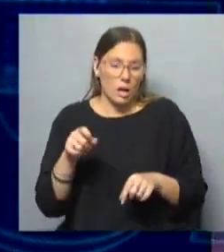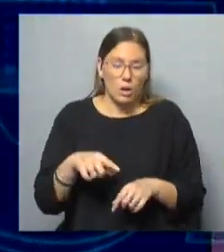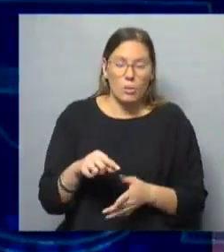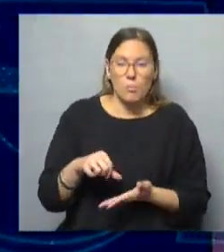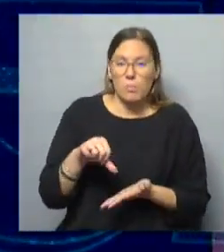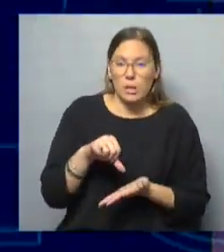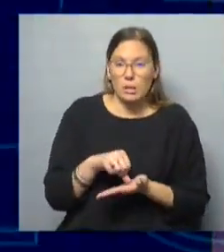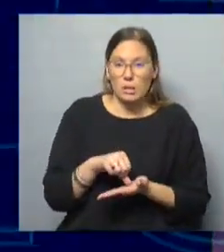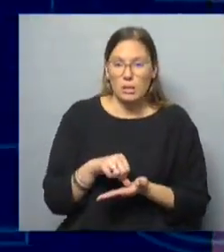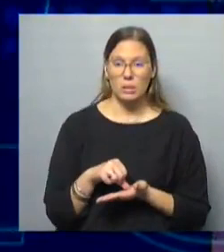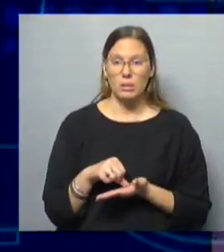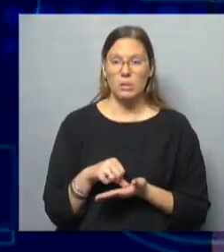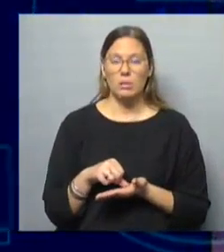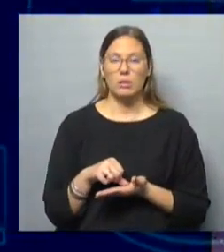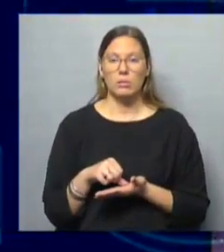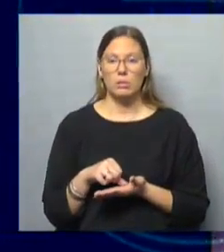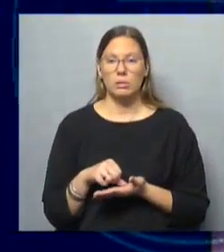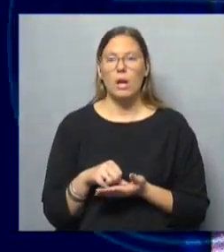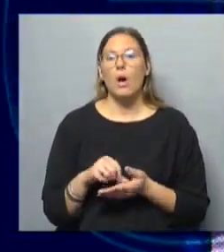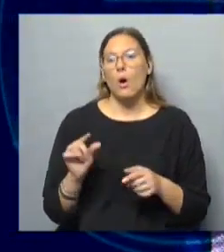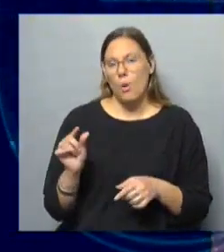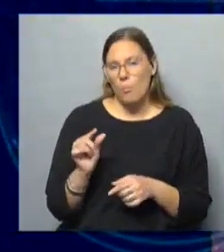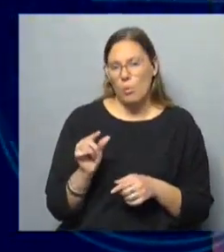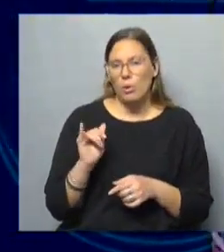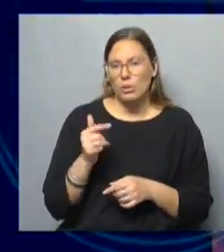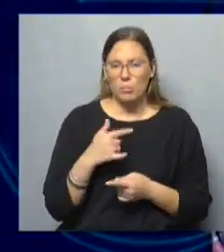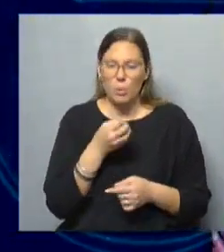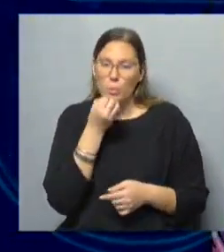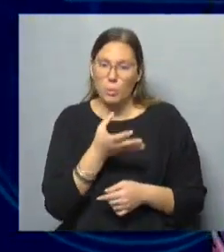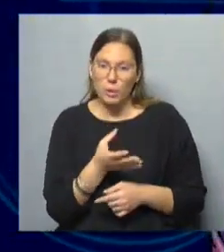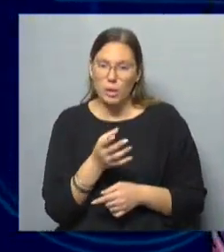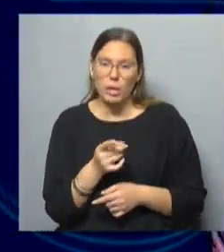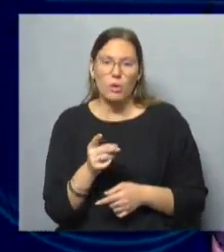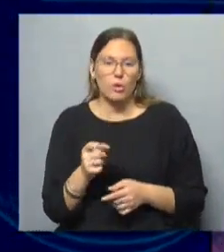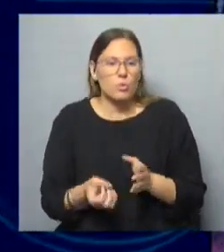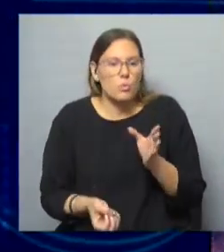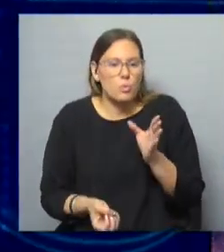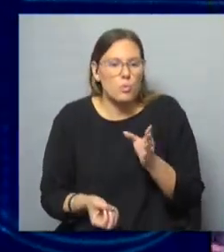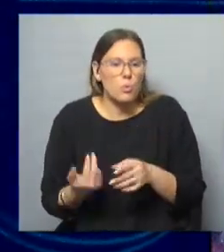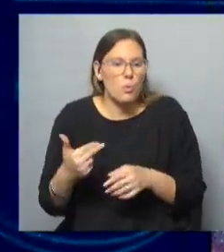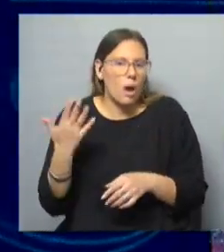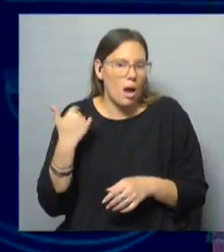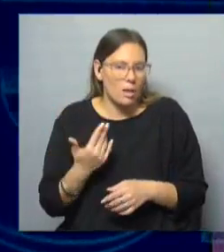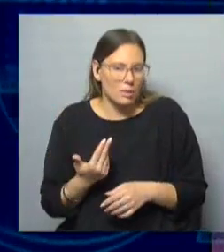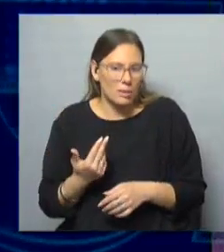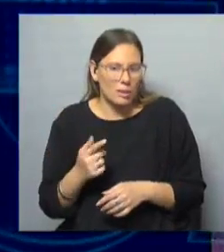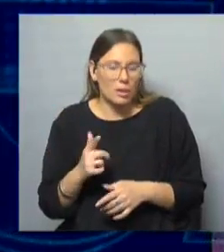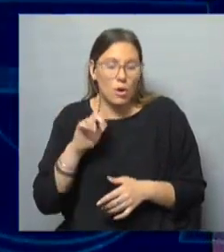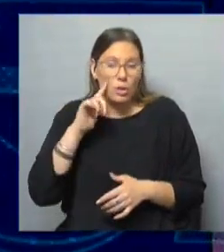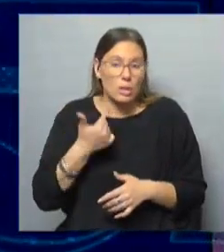¿no? Que tiene sus dimensiones acotadas, pero tremenda. Y con una originalidad que está. Así que